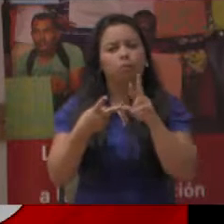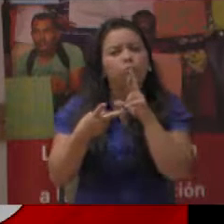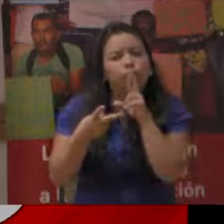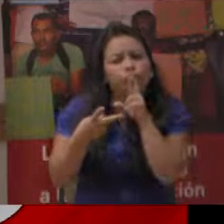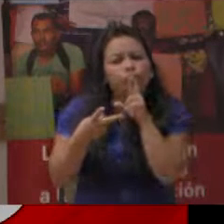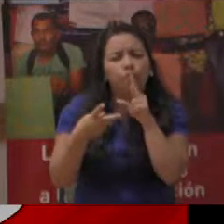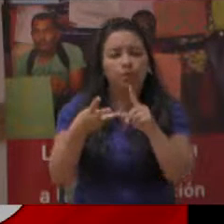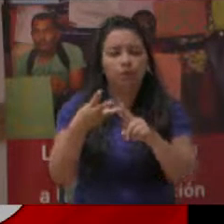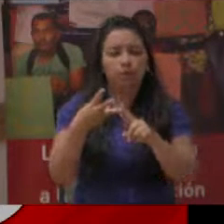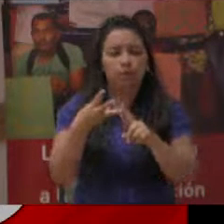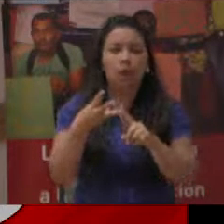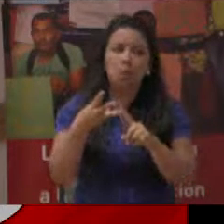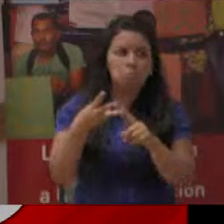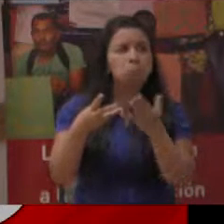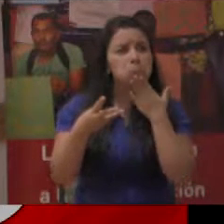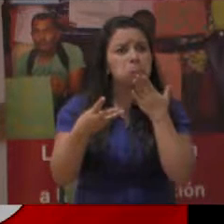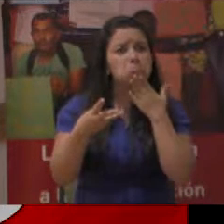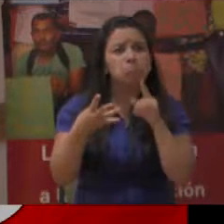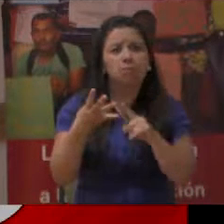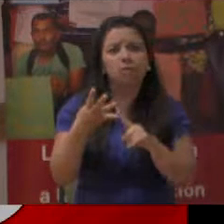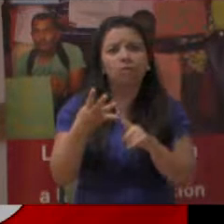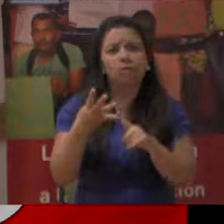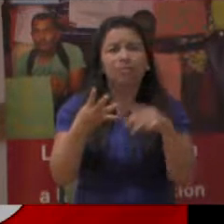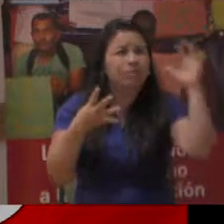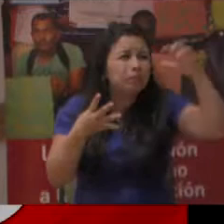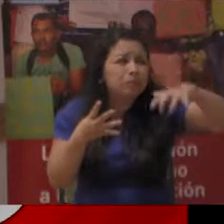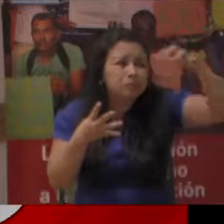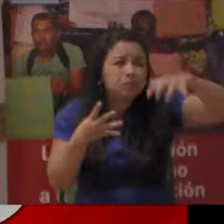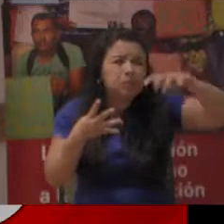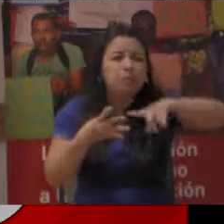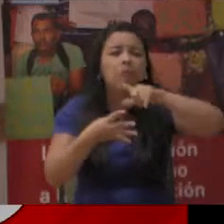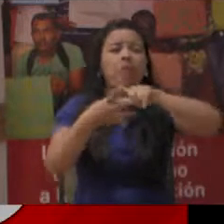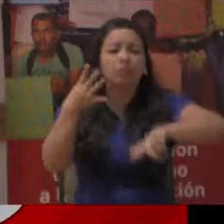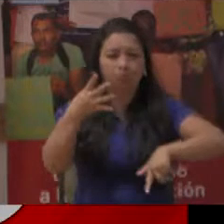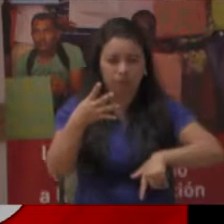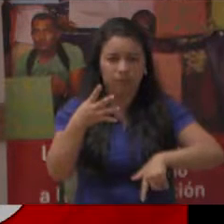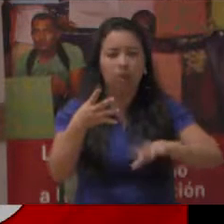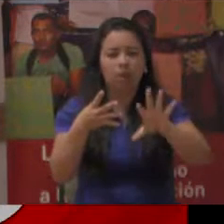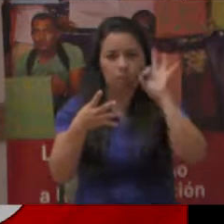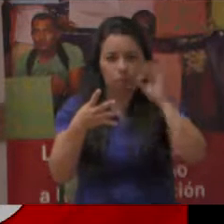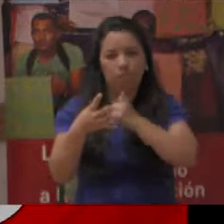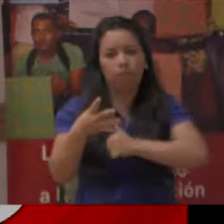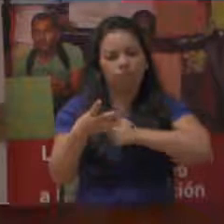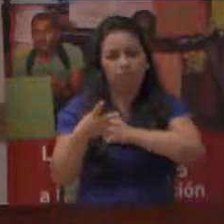C, templado, D, lluvioso. Voten, por favor.